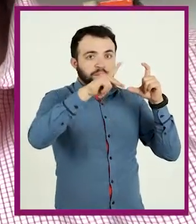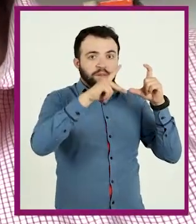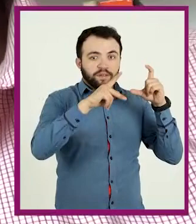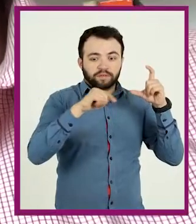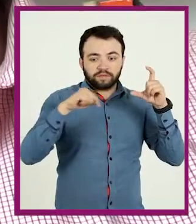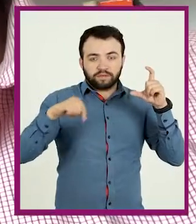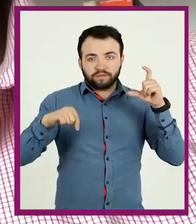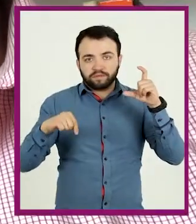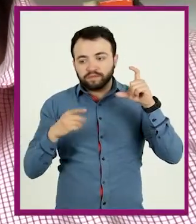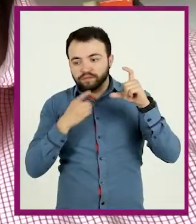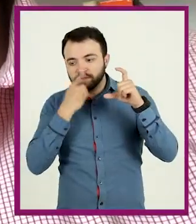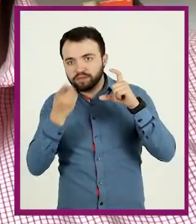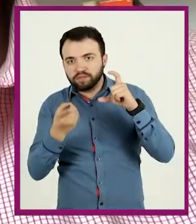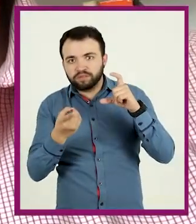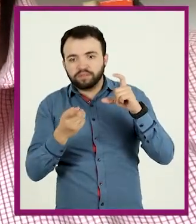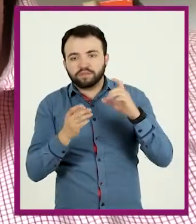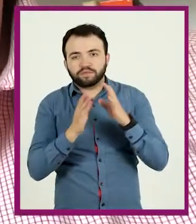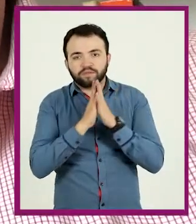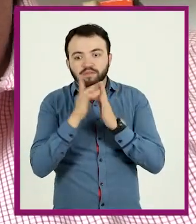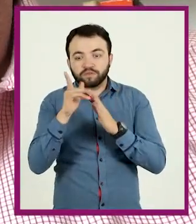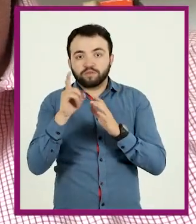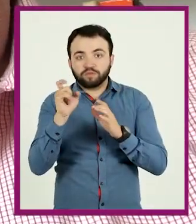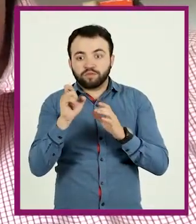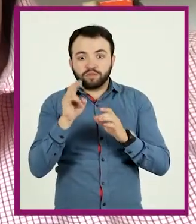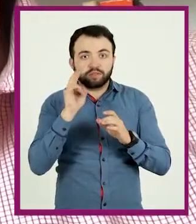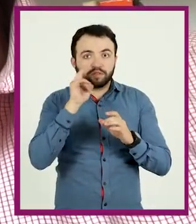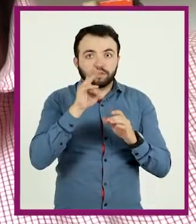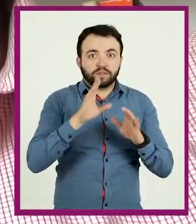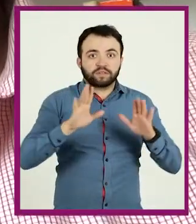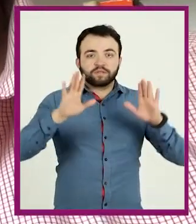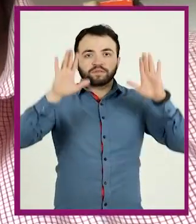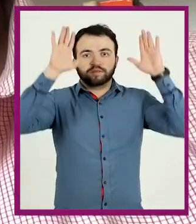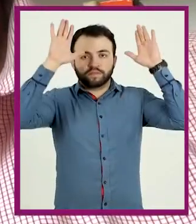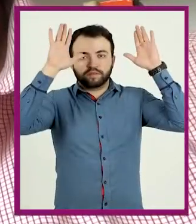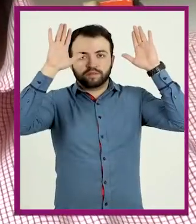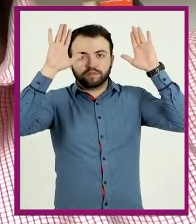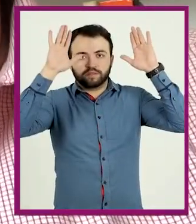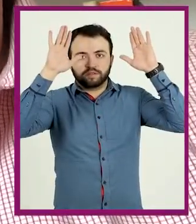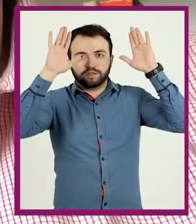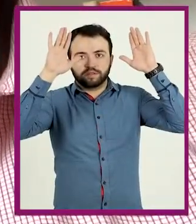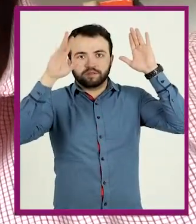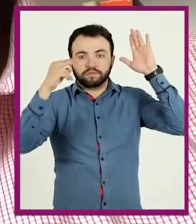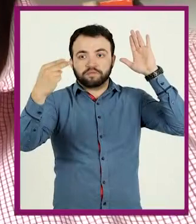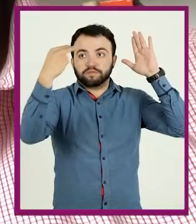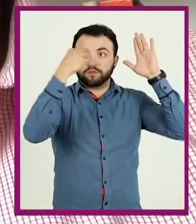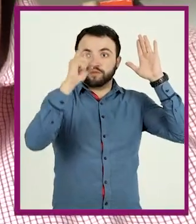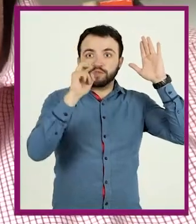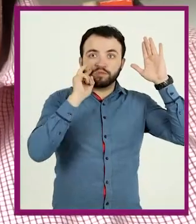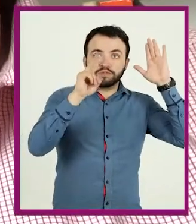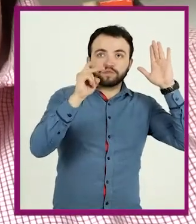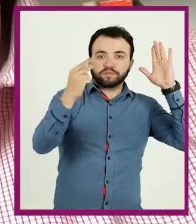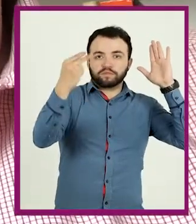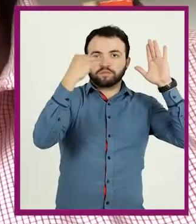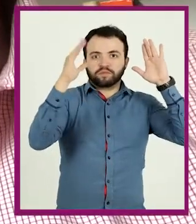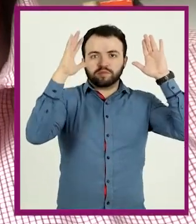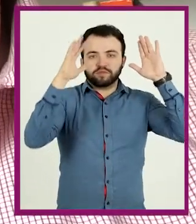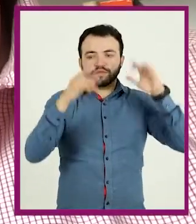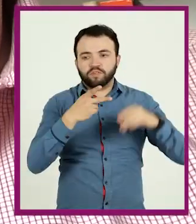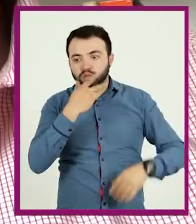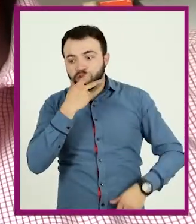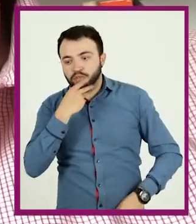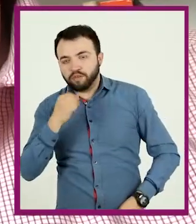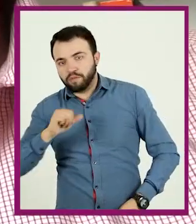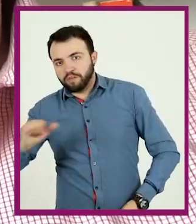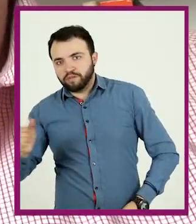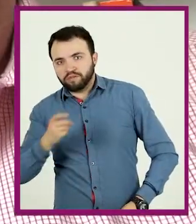tal como le habían recomendado, levantó los brazos delante de la cara. Maigret, con aire malhumorado, volvía